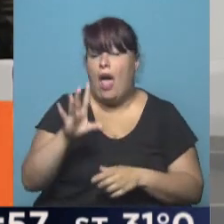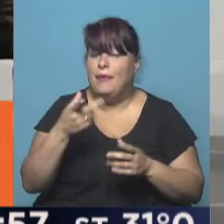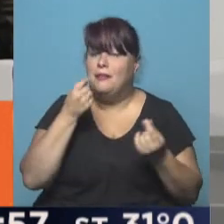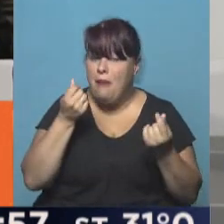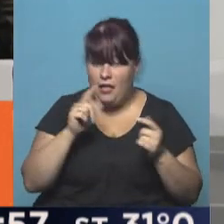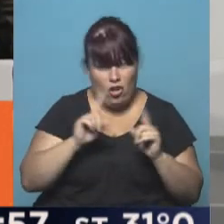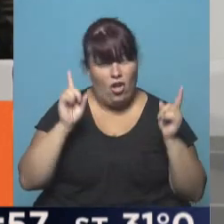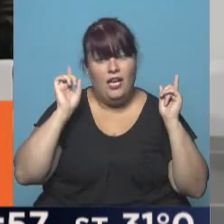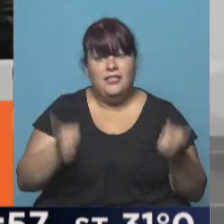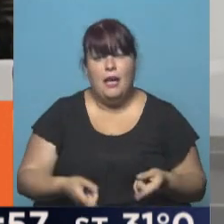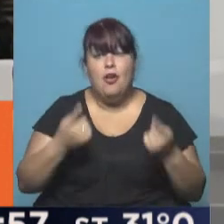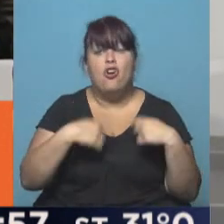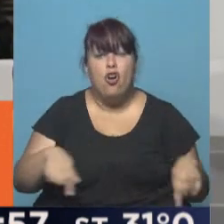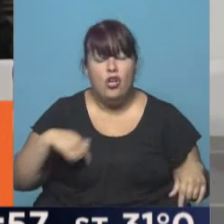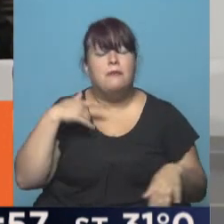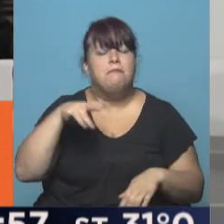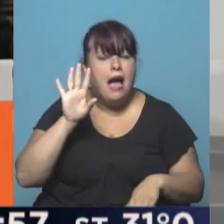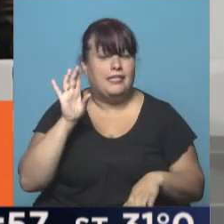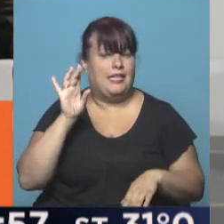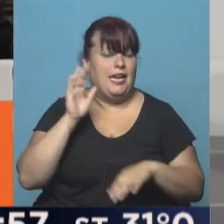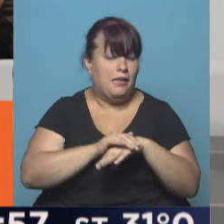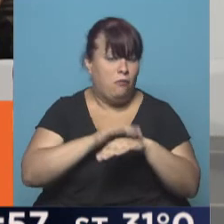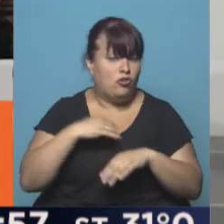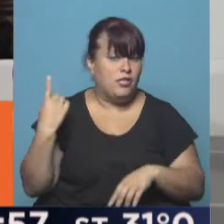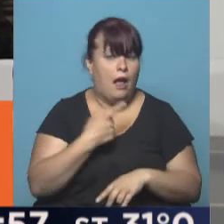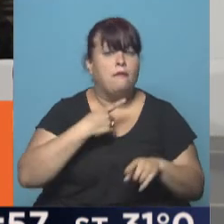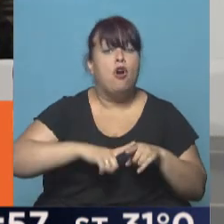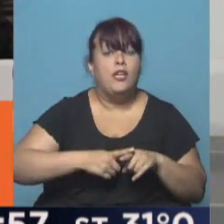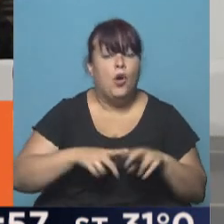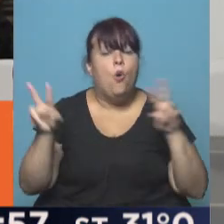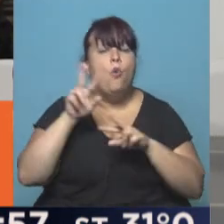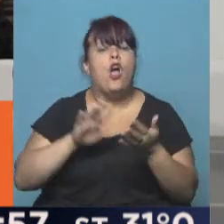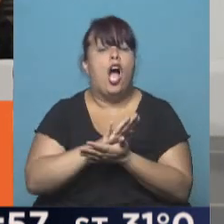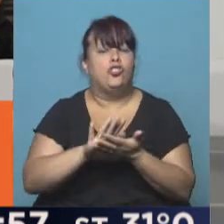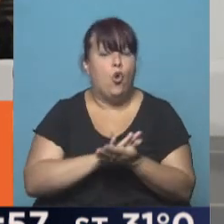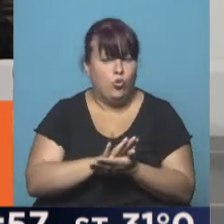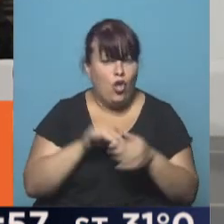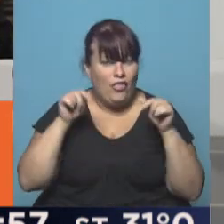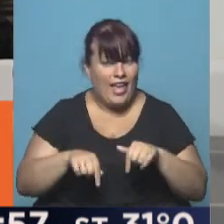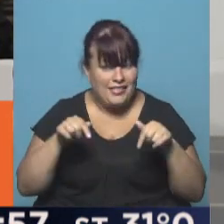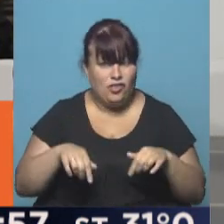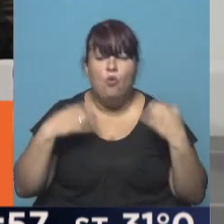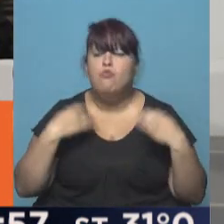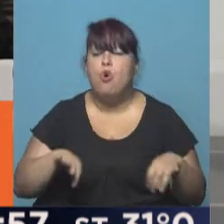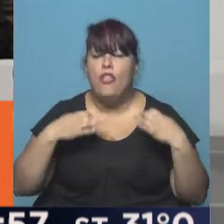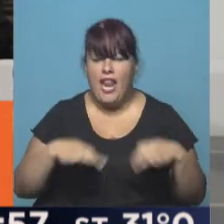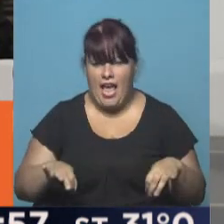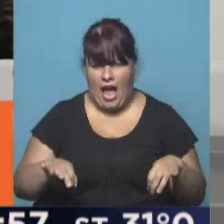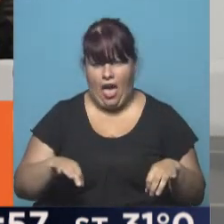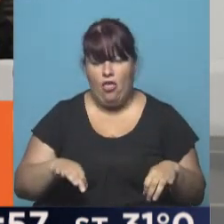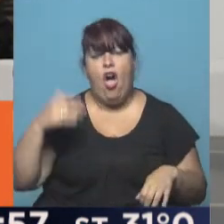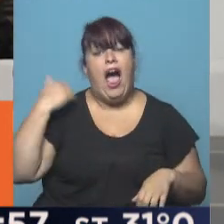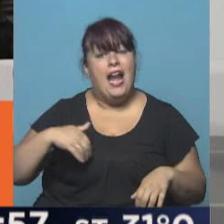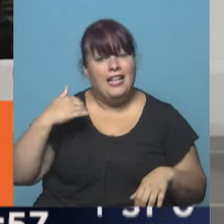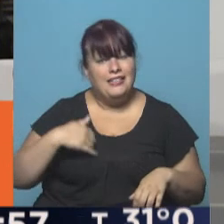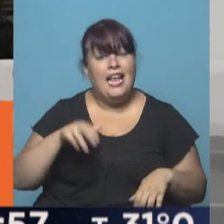fiscal, sino aquello que más nos compromete a los dirigentes políticos, que es resolver esta situación tan delicada de que en